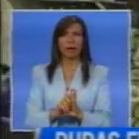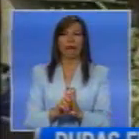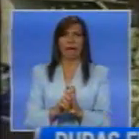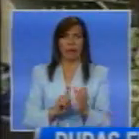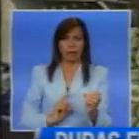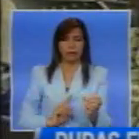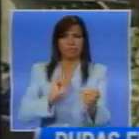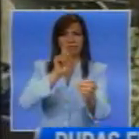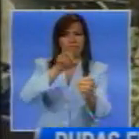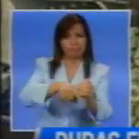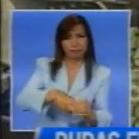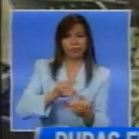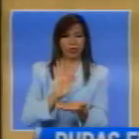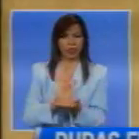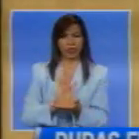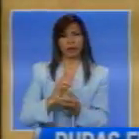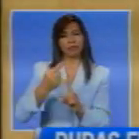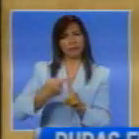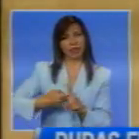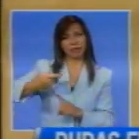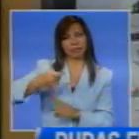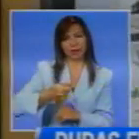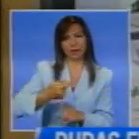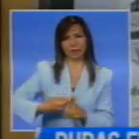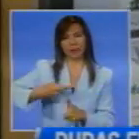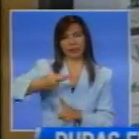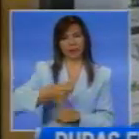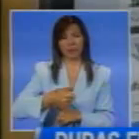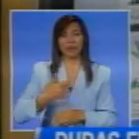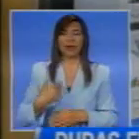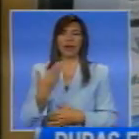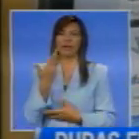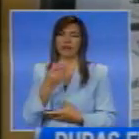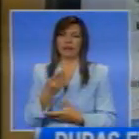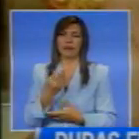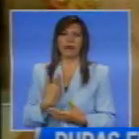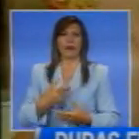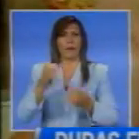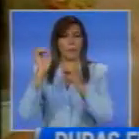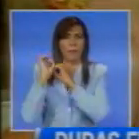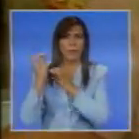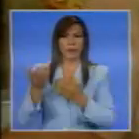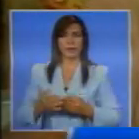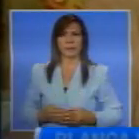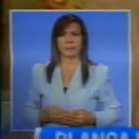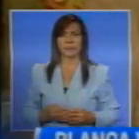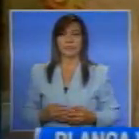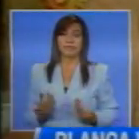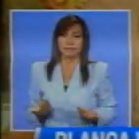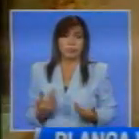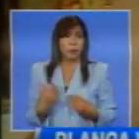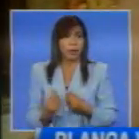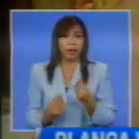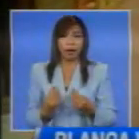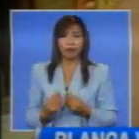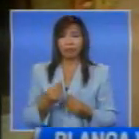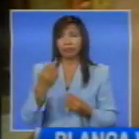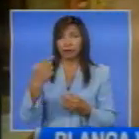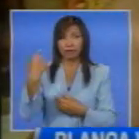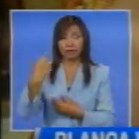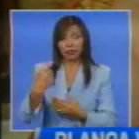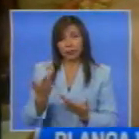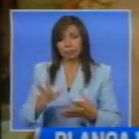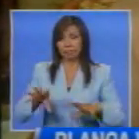Instituto Ecuatoriano de Segurididad Social ya no es una opción, sino una obligación. Si ya me toca afiliar, ¿qué más voy a hacer? Nunca me he